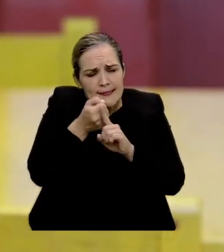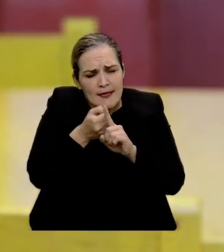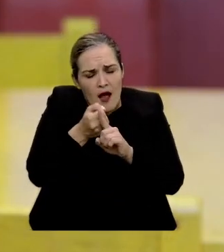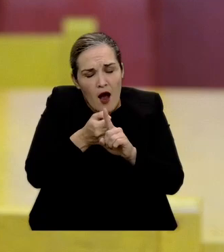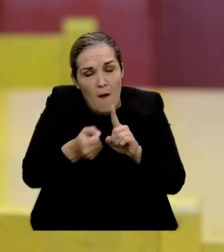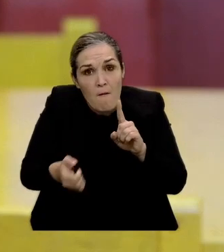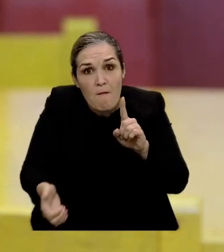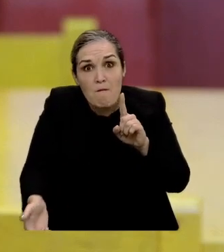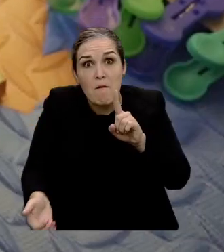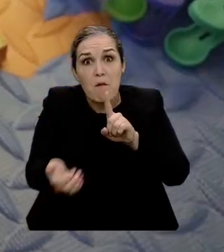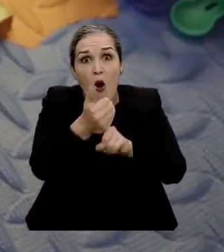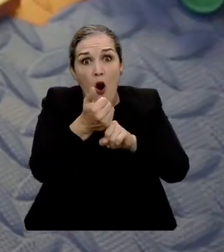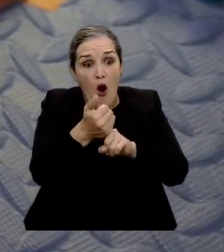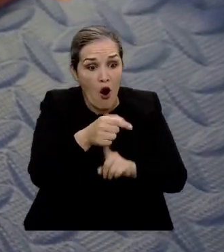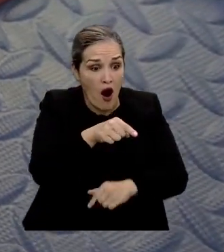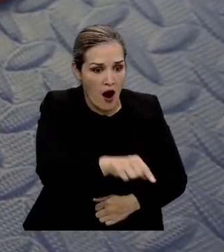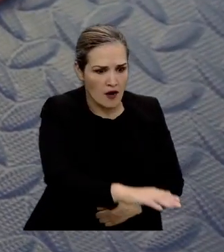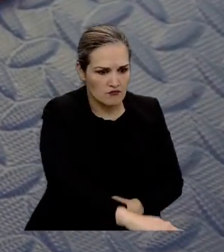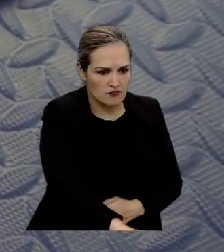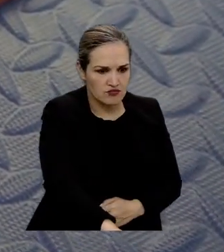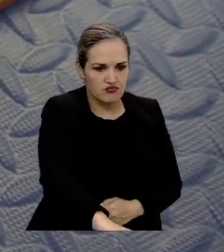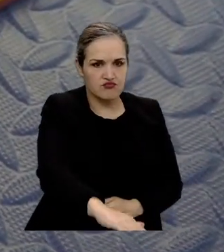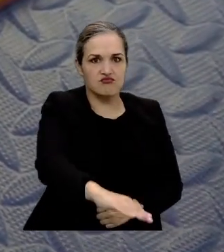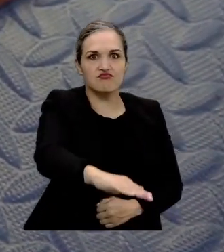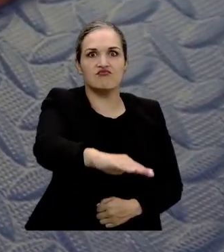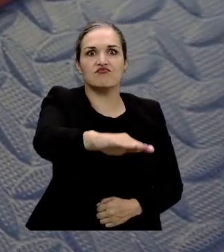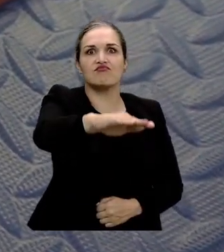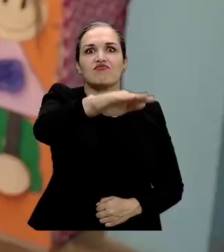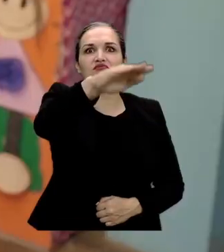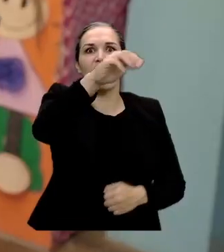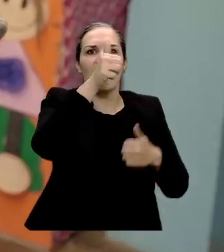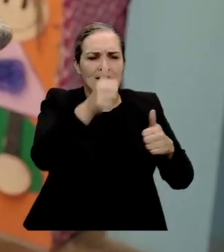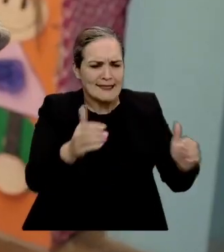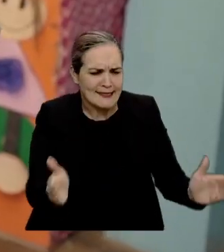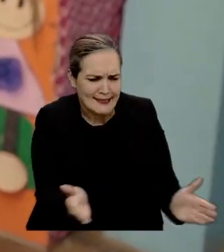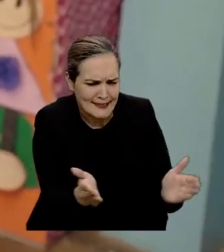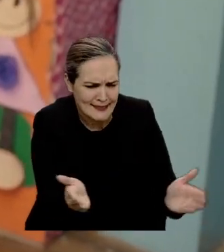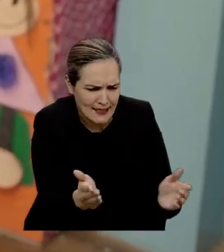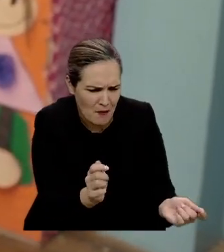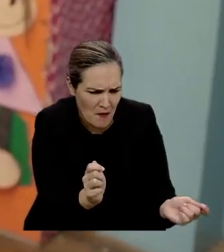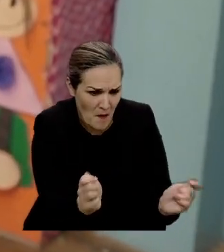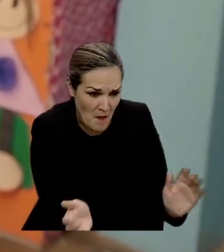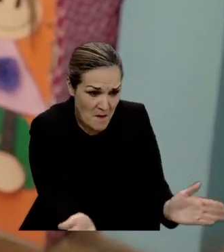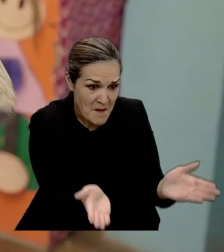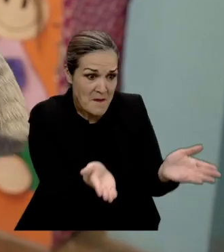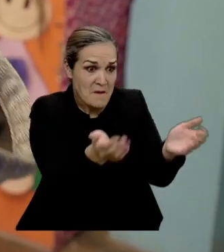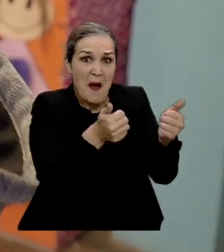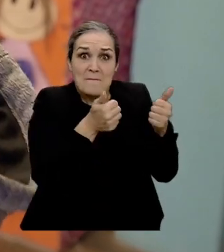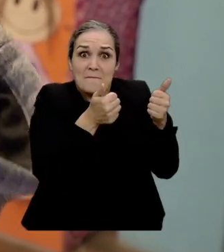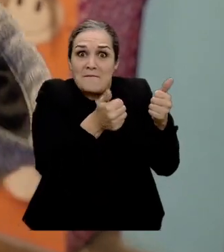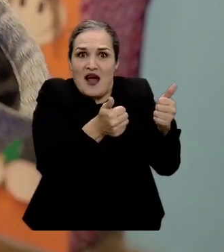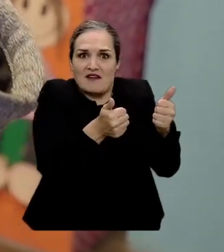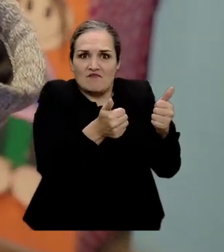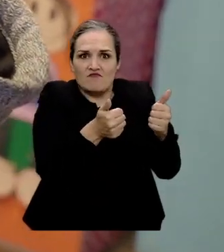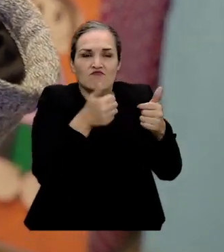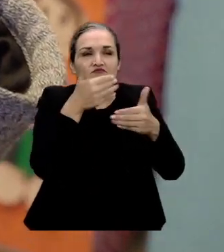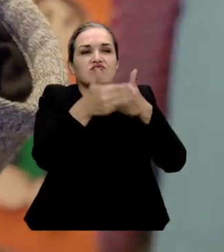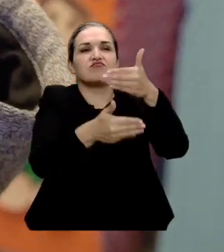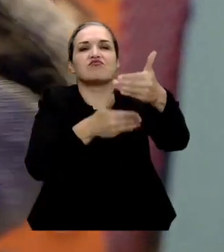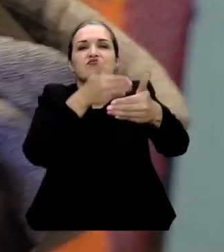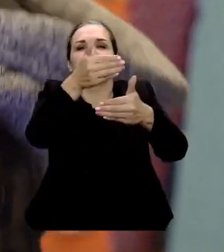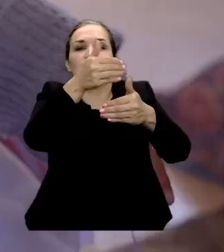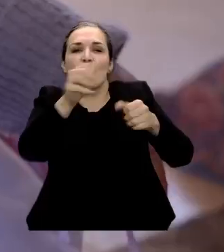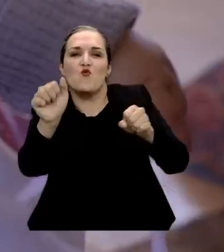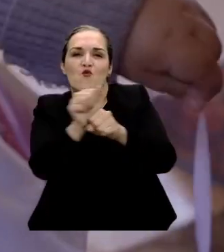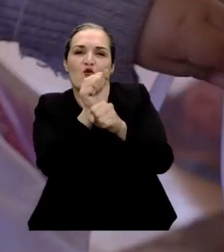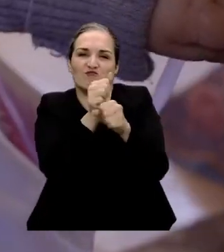ese pequeño en algún momento va a tocar nuestras aulas y si viene estimulado, pues de cierta manera nuestro trabajo va a